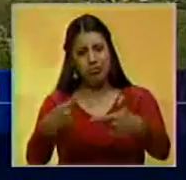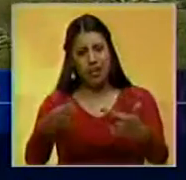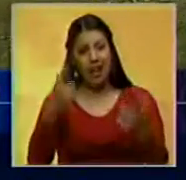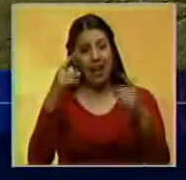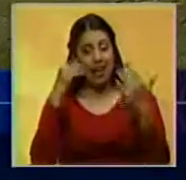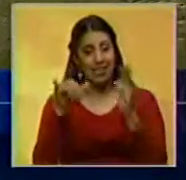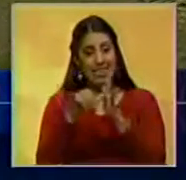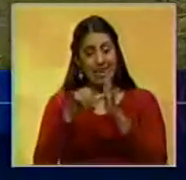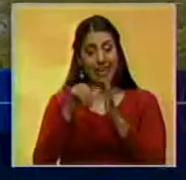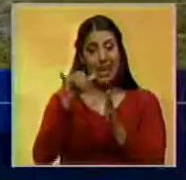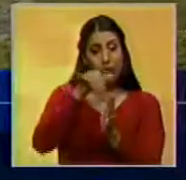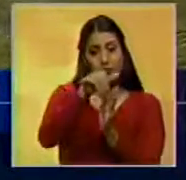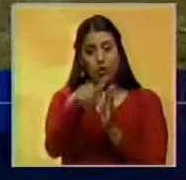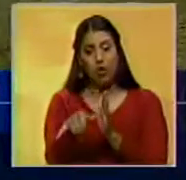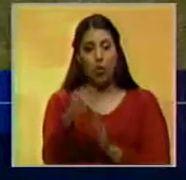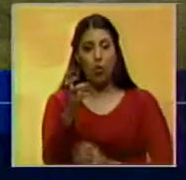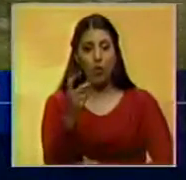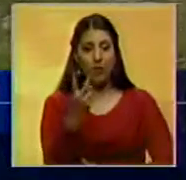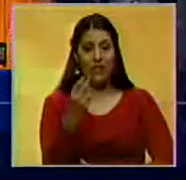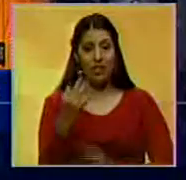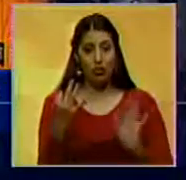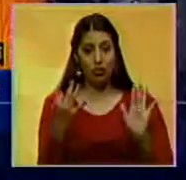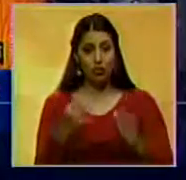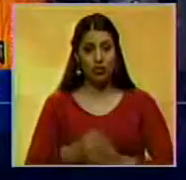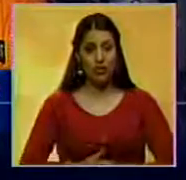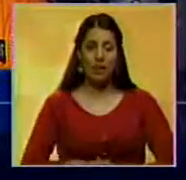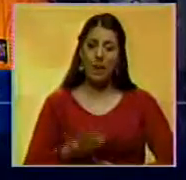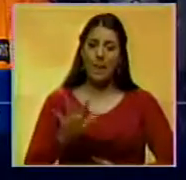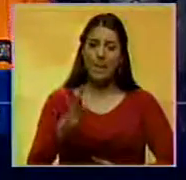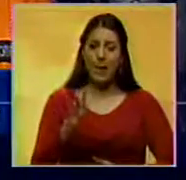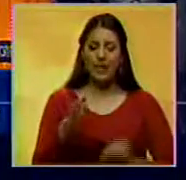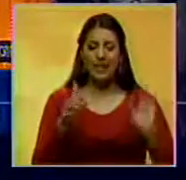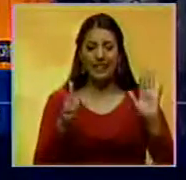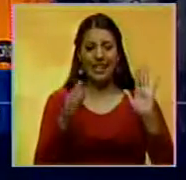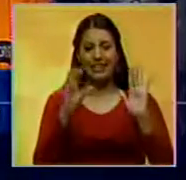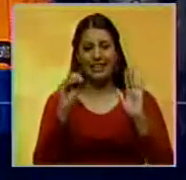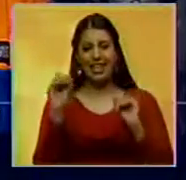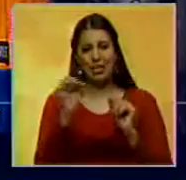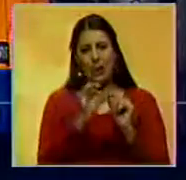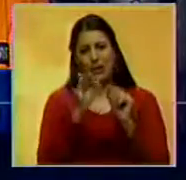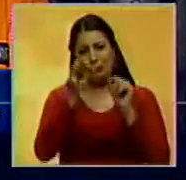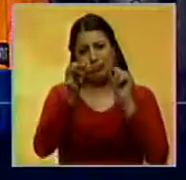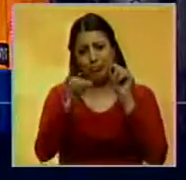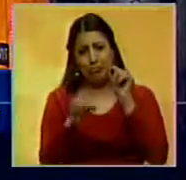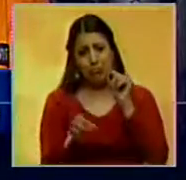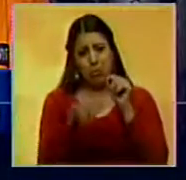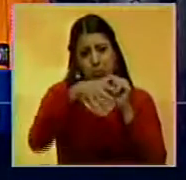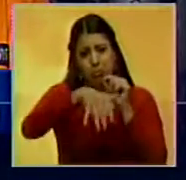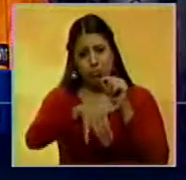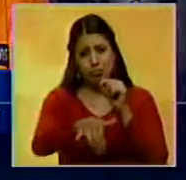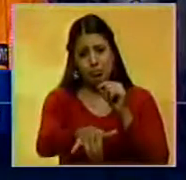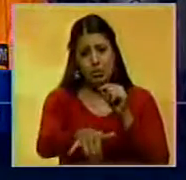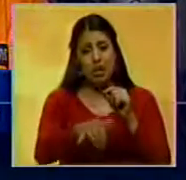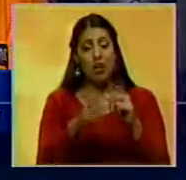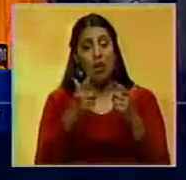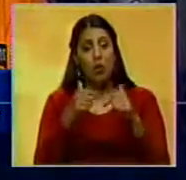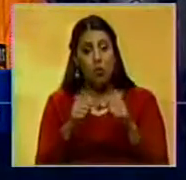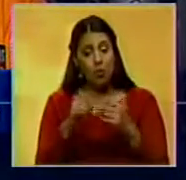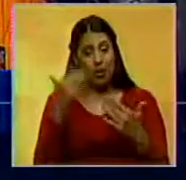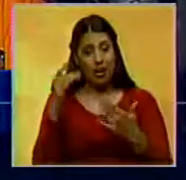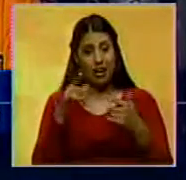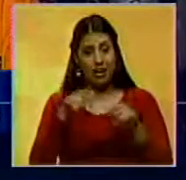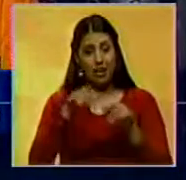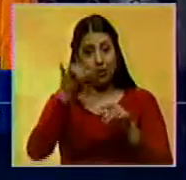la cabecera de la pista número 28. Aproximadamente 600 metros después de la pista, de la pista de acá